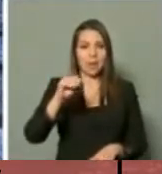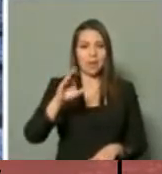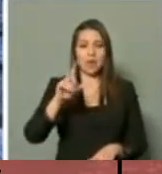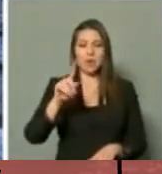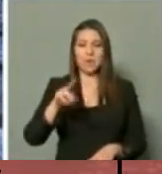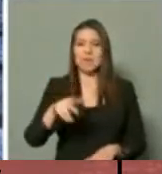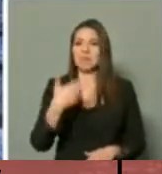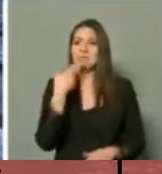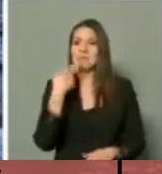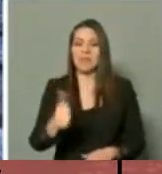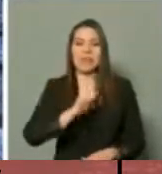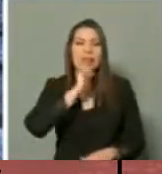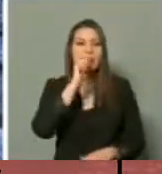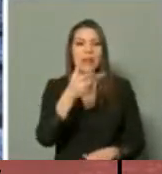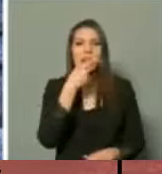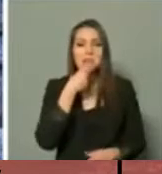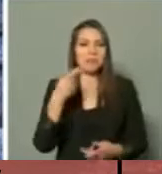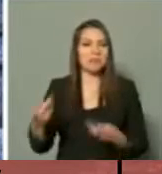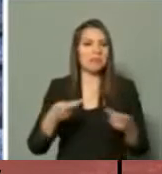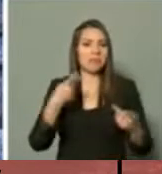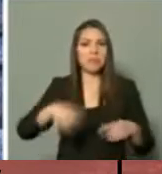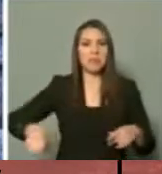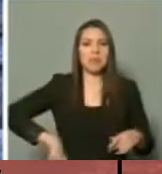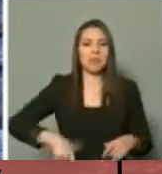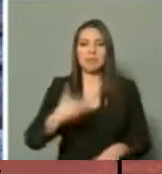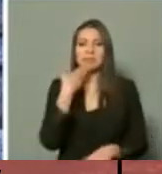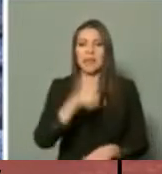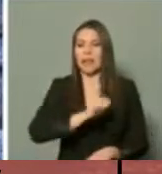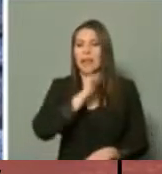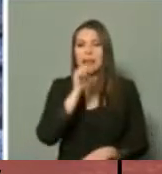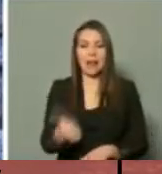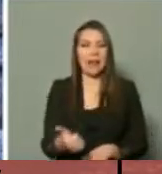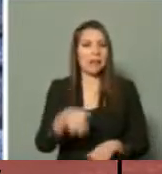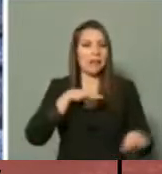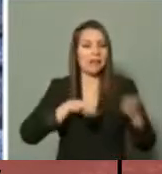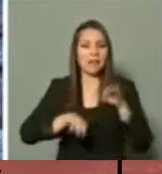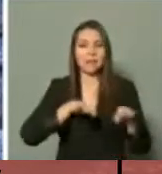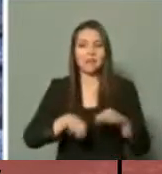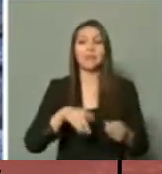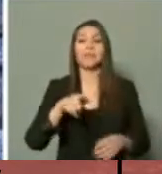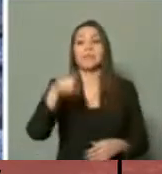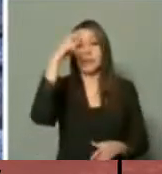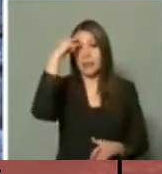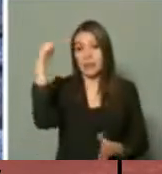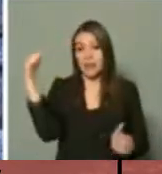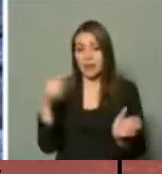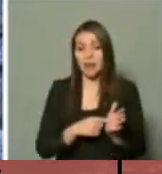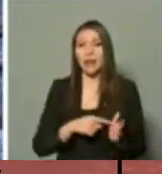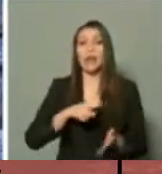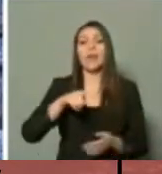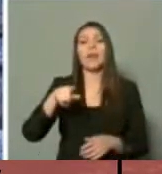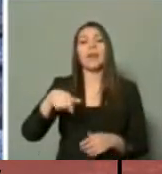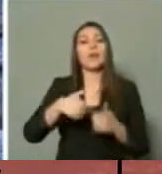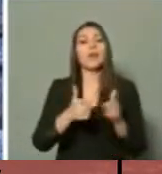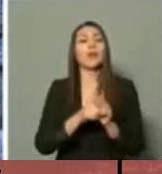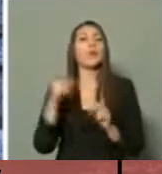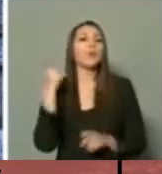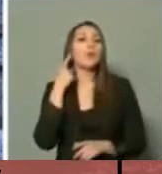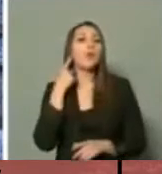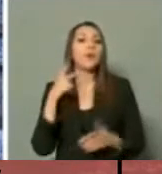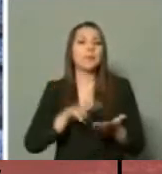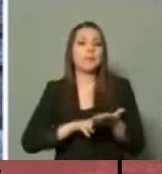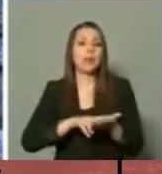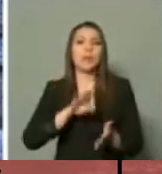cosa. El señor no ha podido hacer absolutamente nada. Obviamente yo creo que el Partido Verde va a poder recomponer esto que está pasando, porque